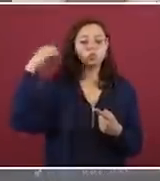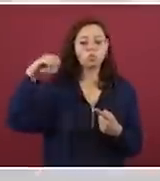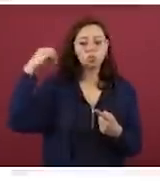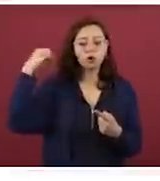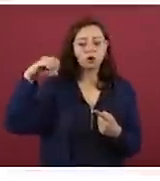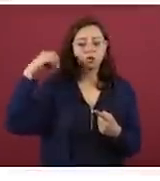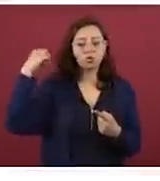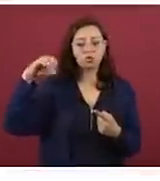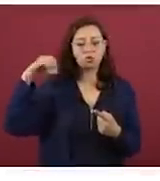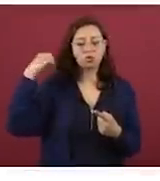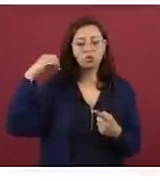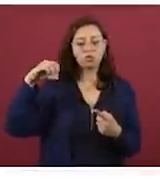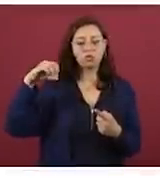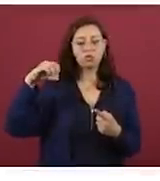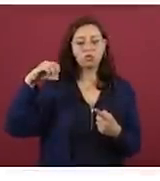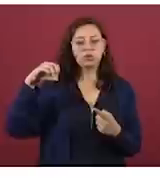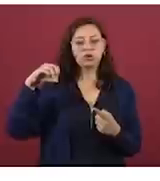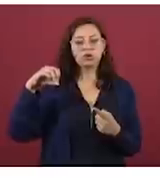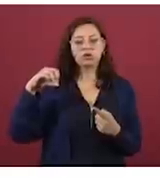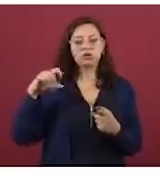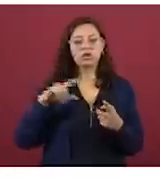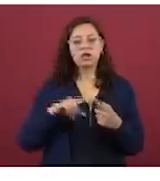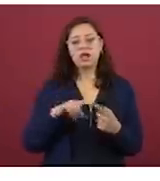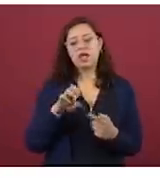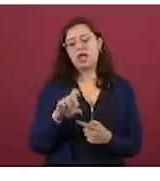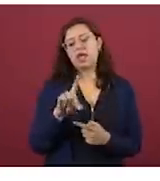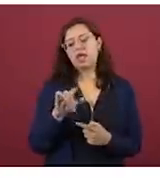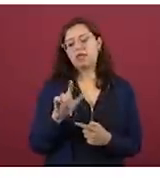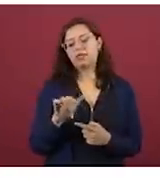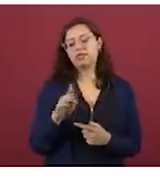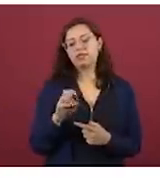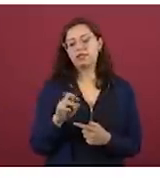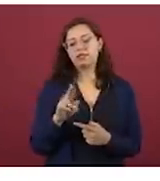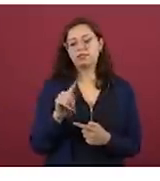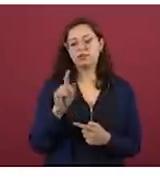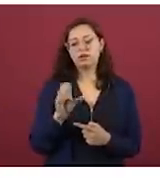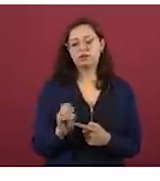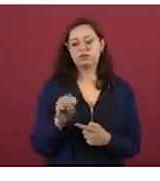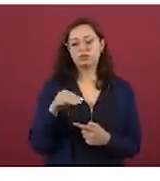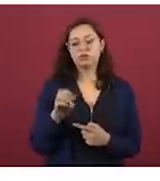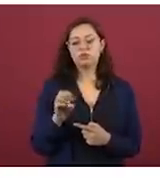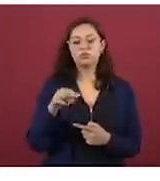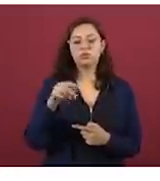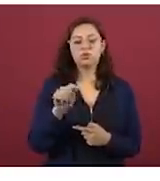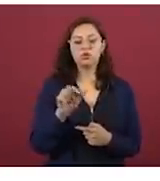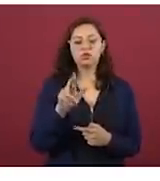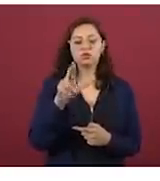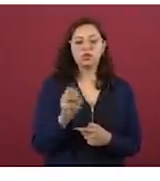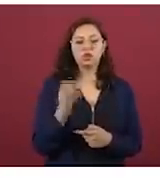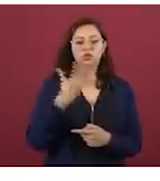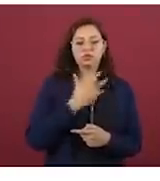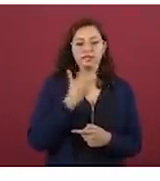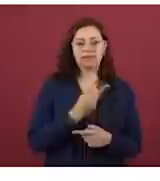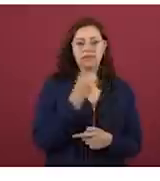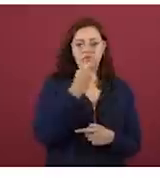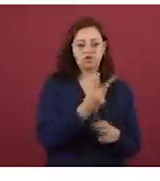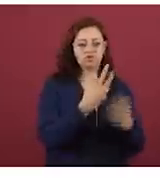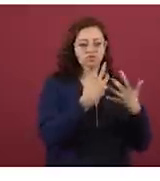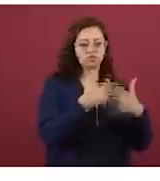en Oaxaca de Juárez, Oaxaca, Edilberto Antonio Manzano Montero, que tiene dos bombas que están